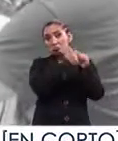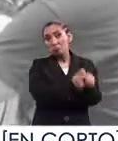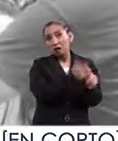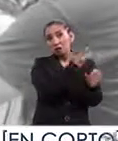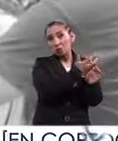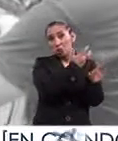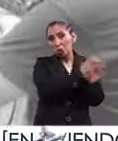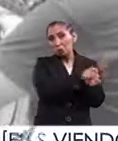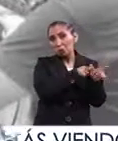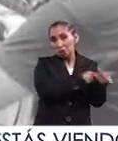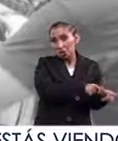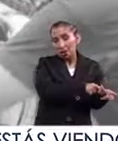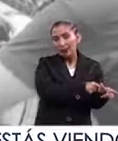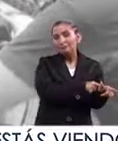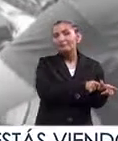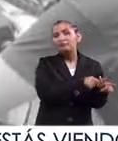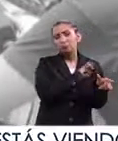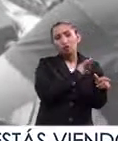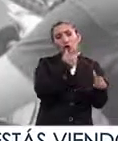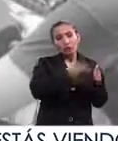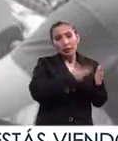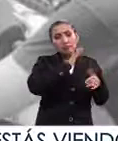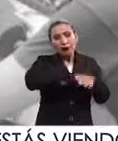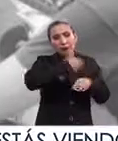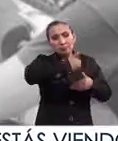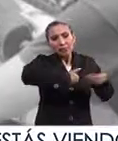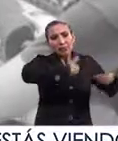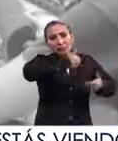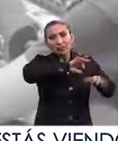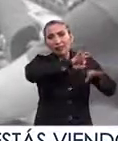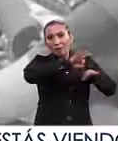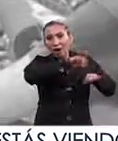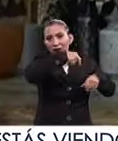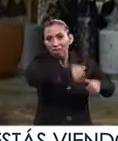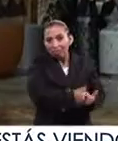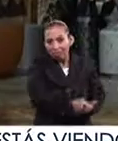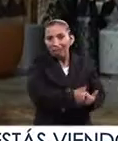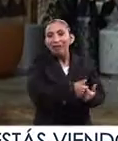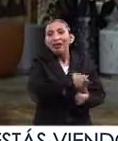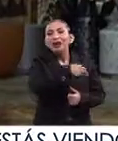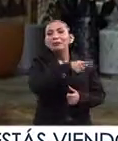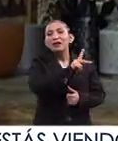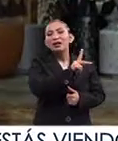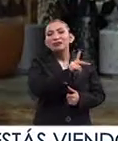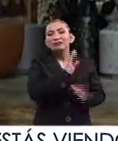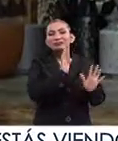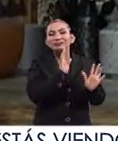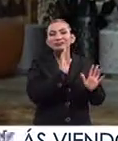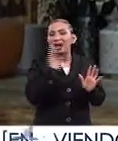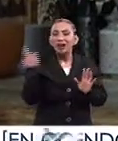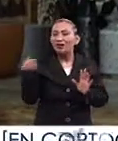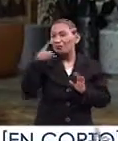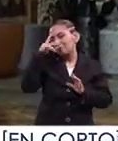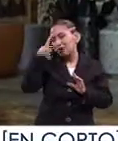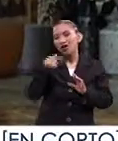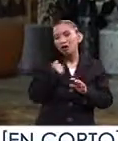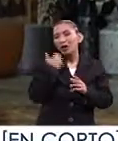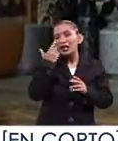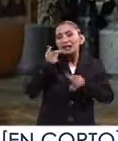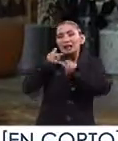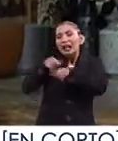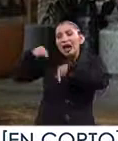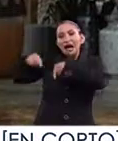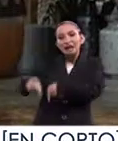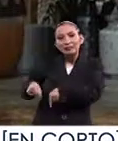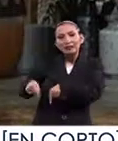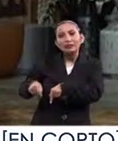a trabajar en Estados Unidos. Volví a tener ofertas de trabajar allá. Pero decidí regresar a México, ¿no? Yo quería